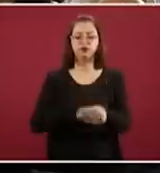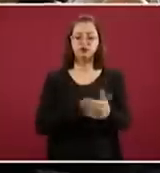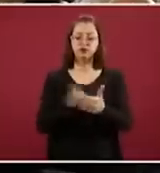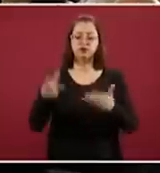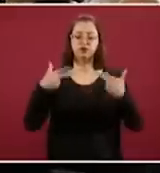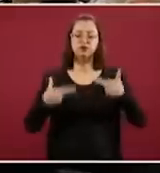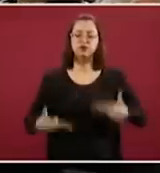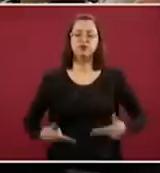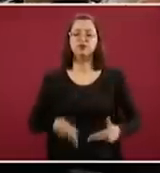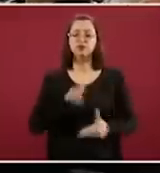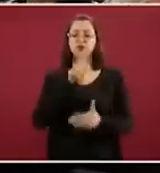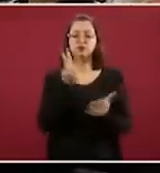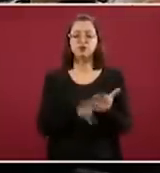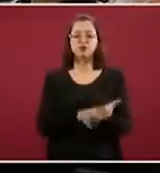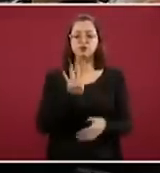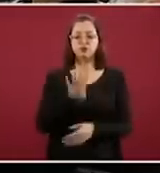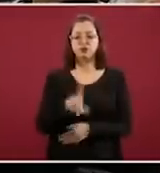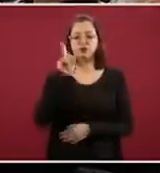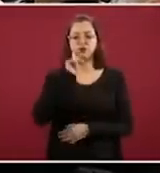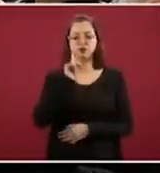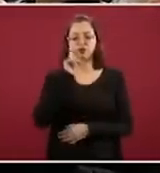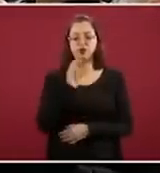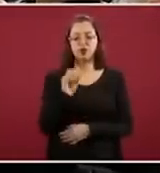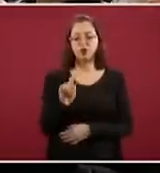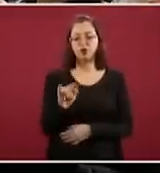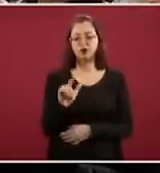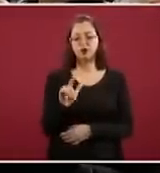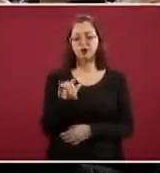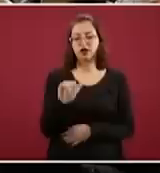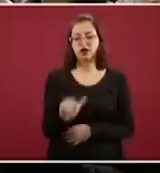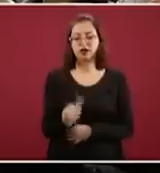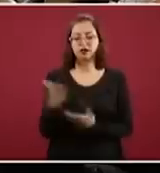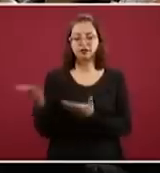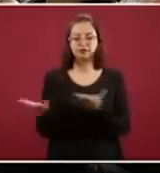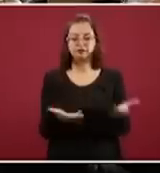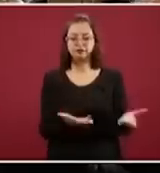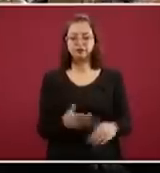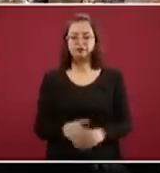Humanos 2019, ciudadana Otilia Eugenio Manuel.